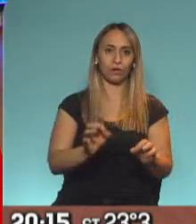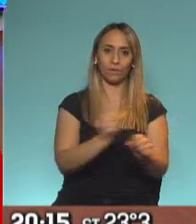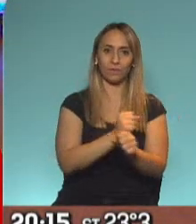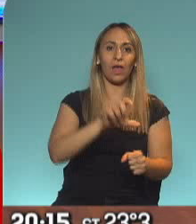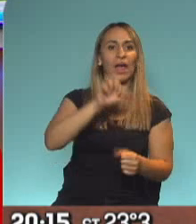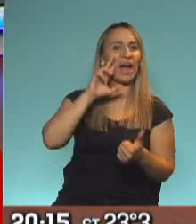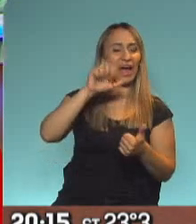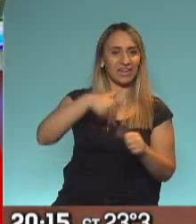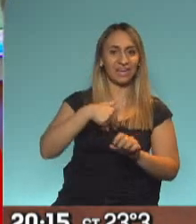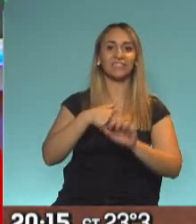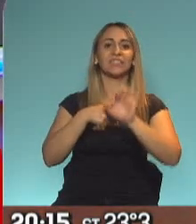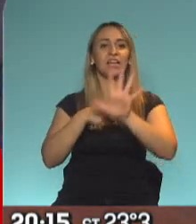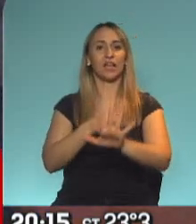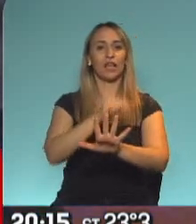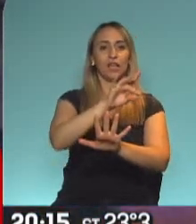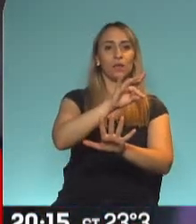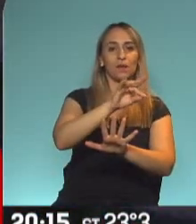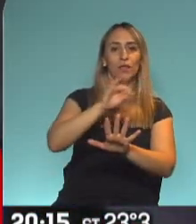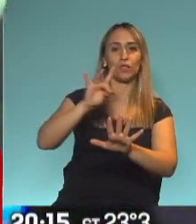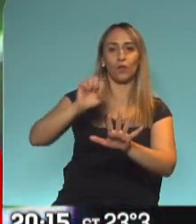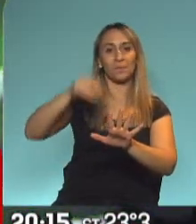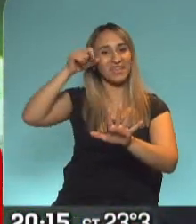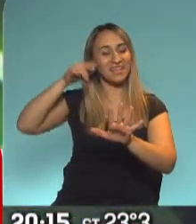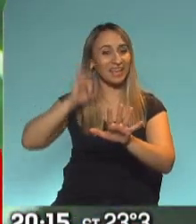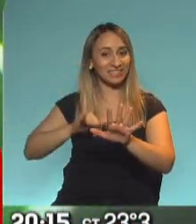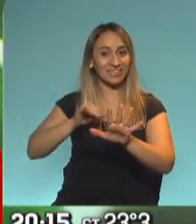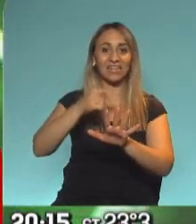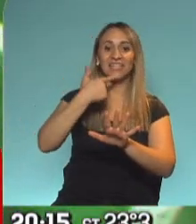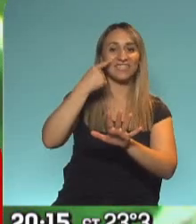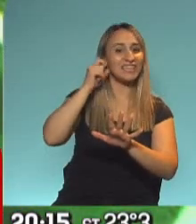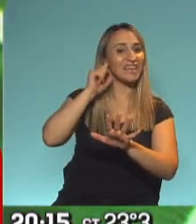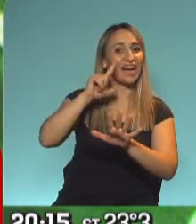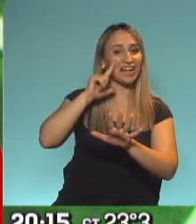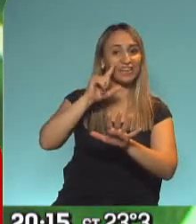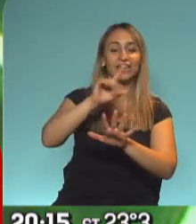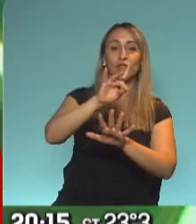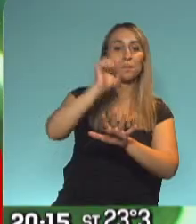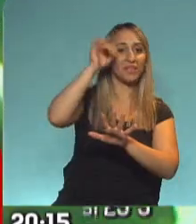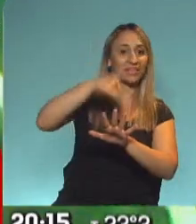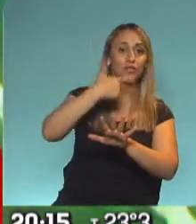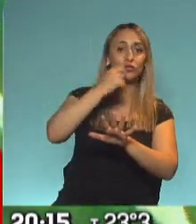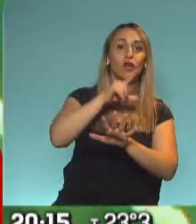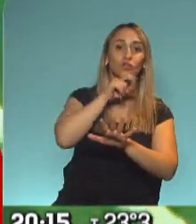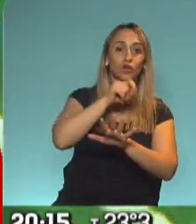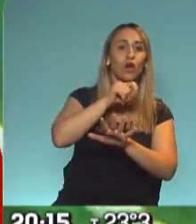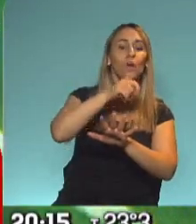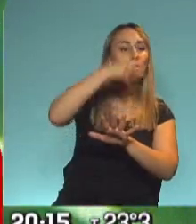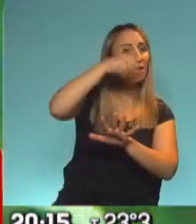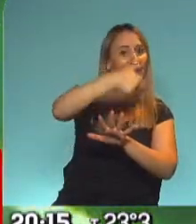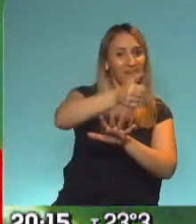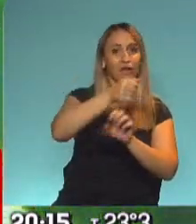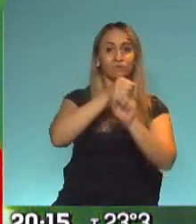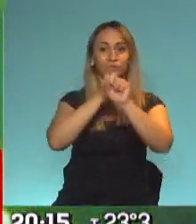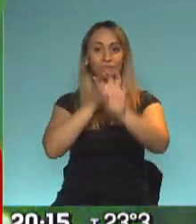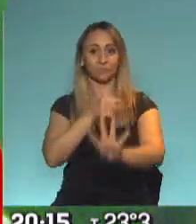Arias, Domínguez y Gali, Néstor Domínguez, Soto Mena, Melgarejo, el ingreso del paraguayo, Miranda